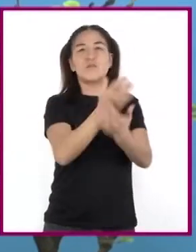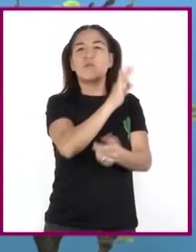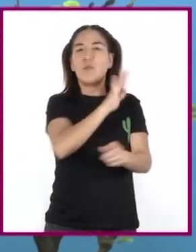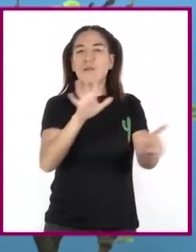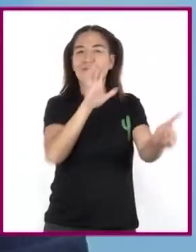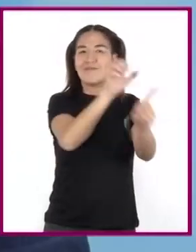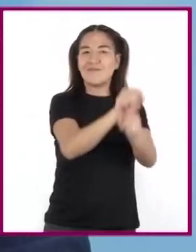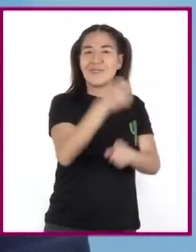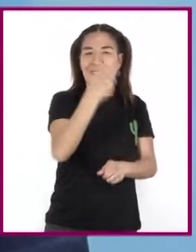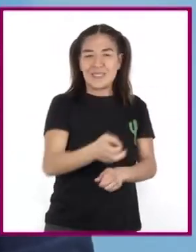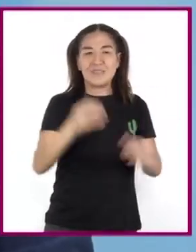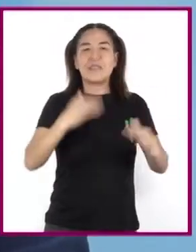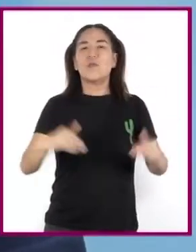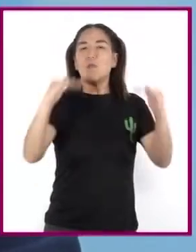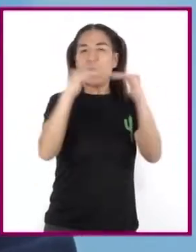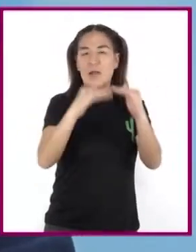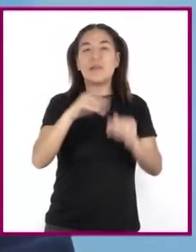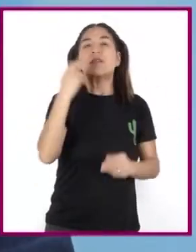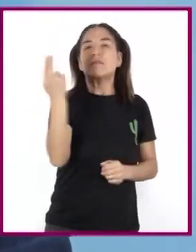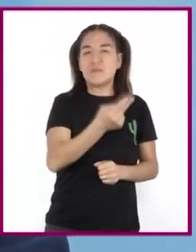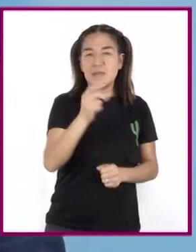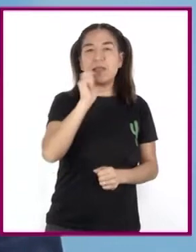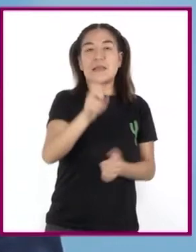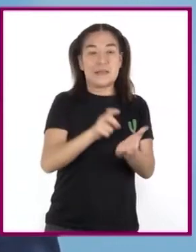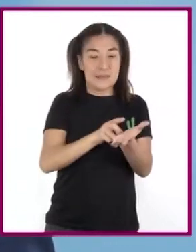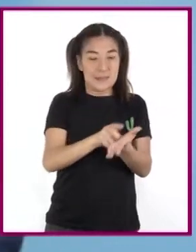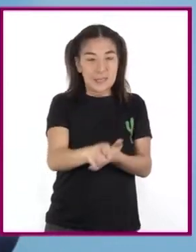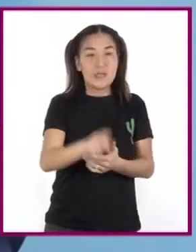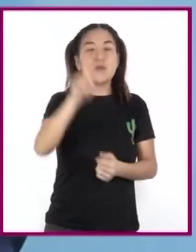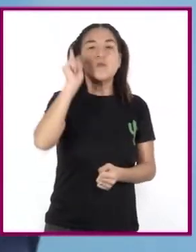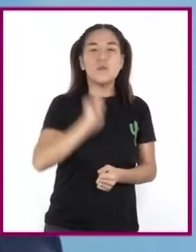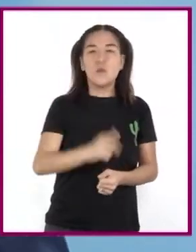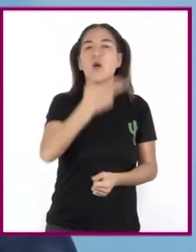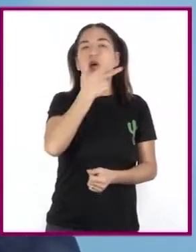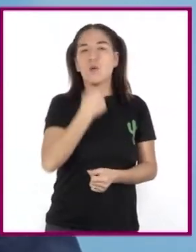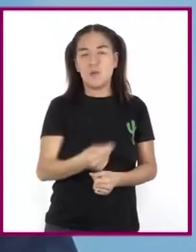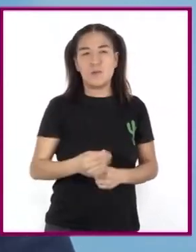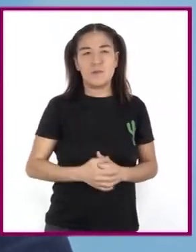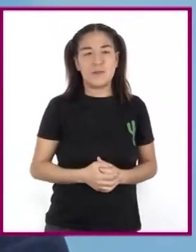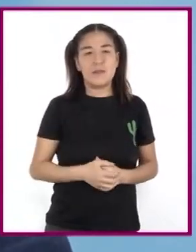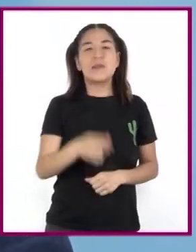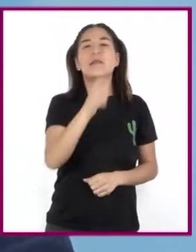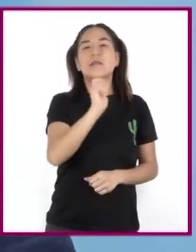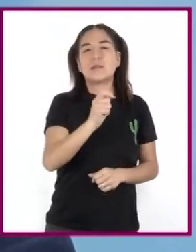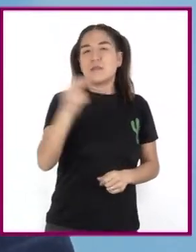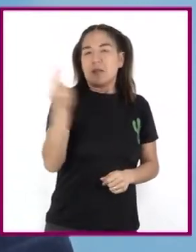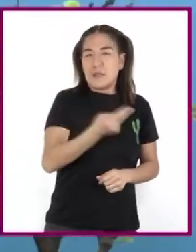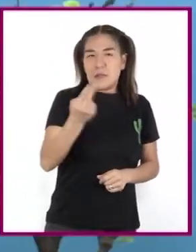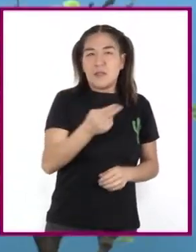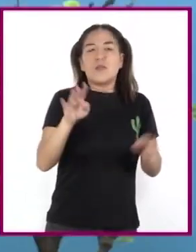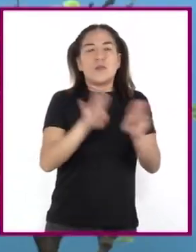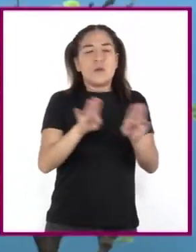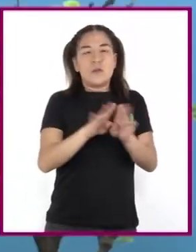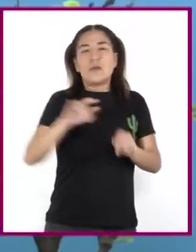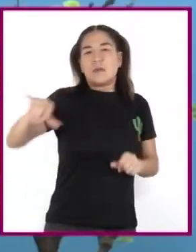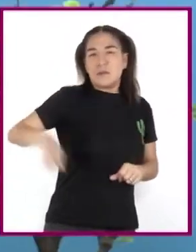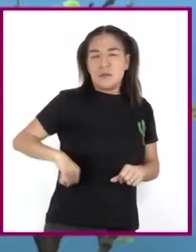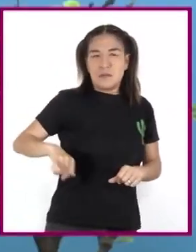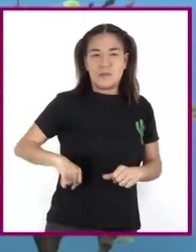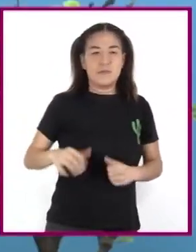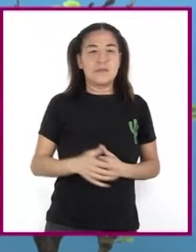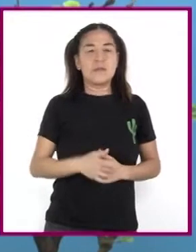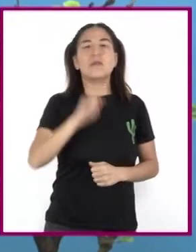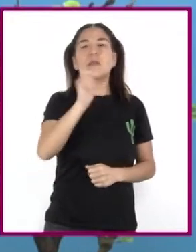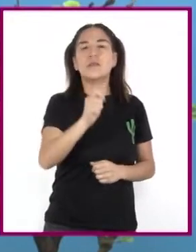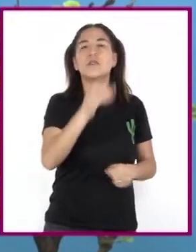géneros. Por ello, es necesario que los derechos de mujeres y de hombres, las necesidades y los intereses